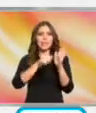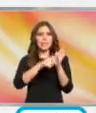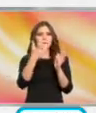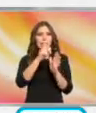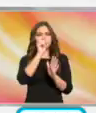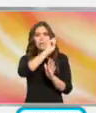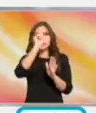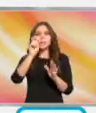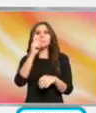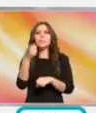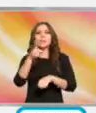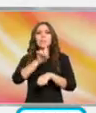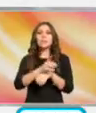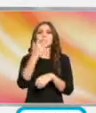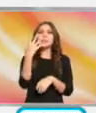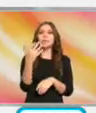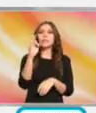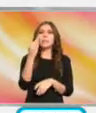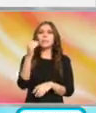5 de febrero de